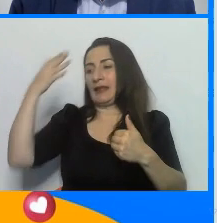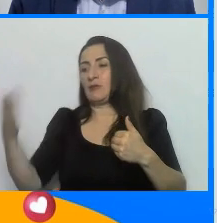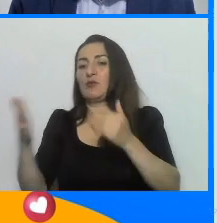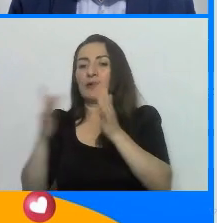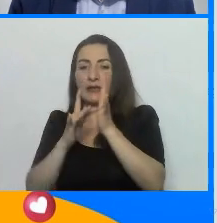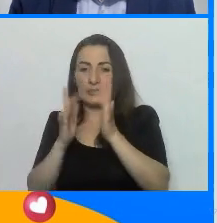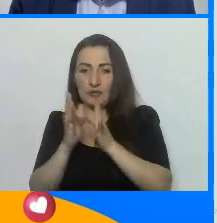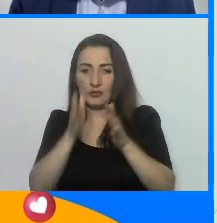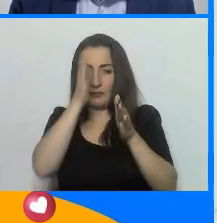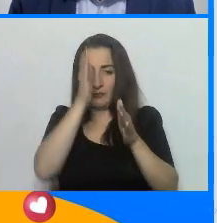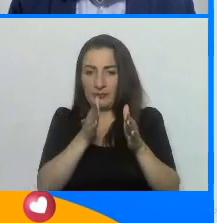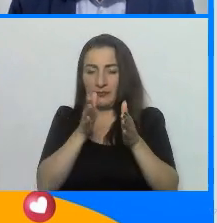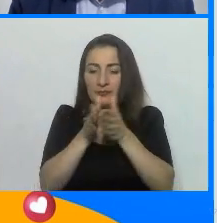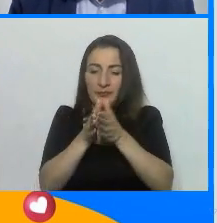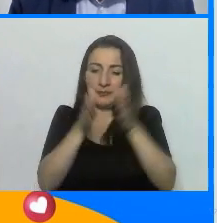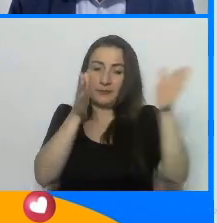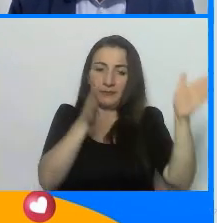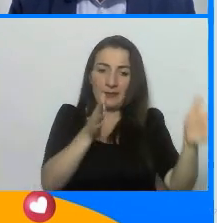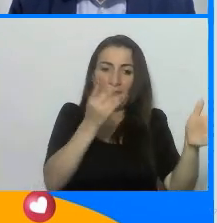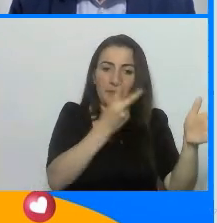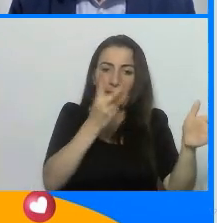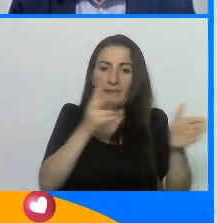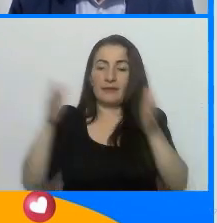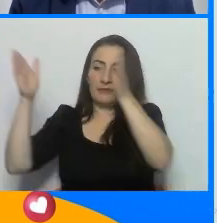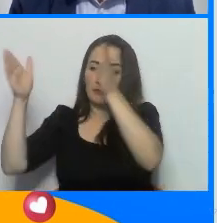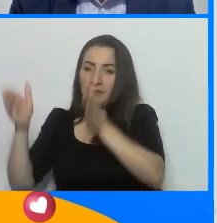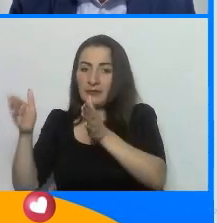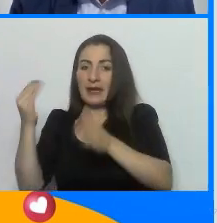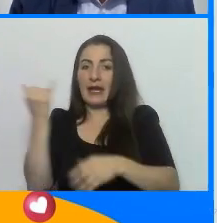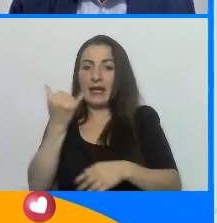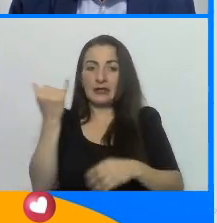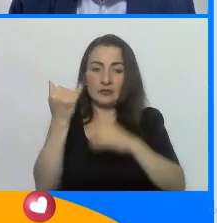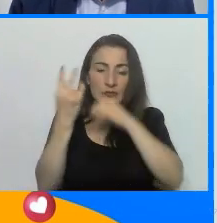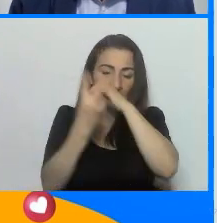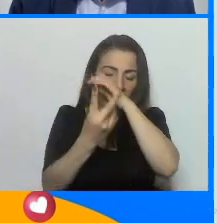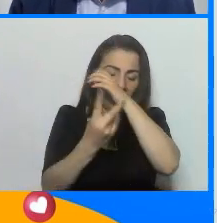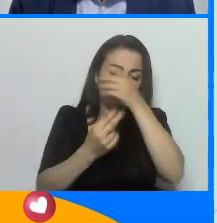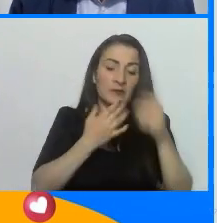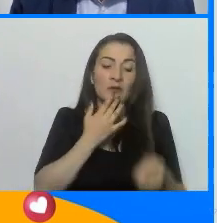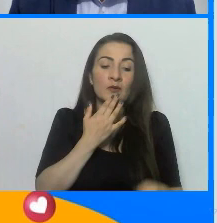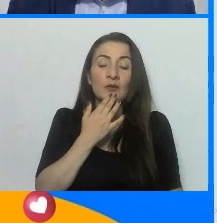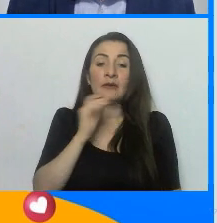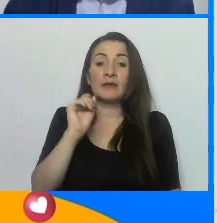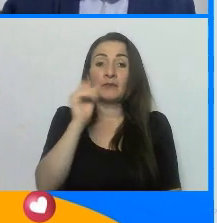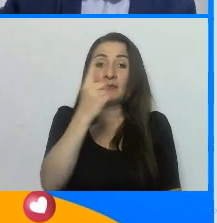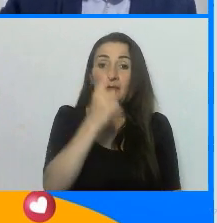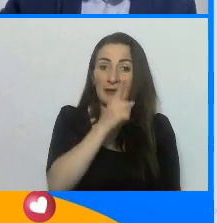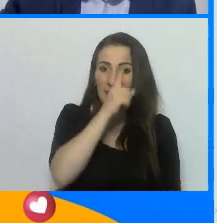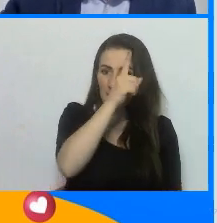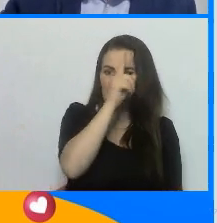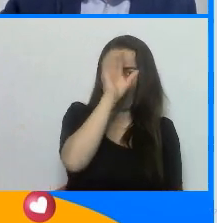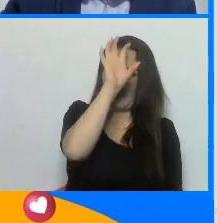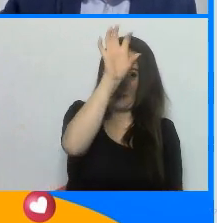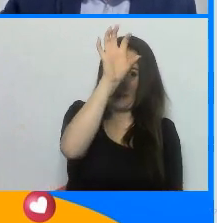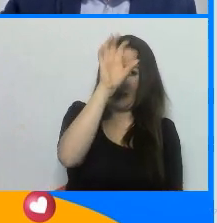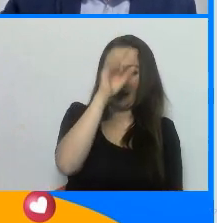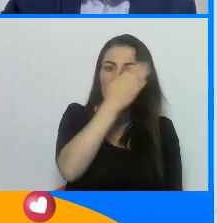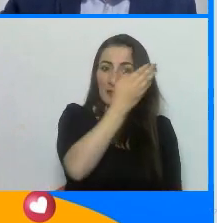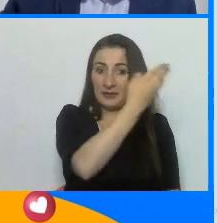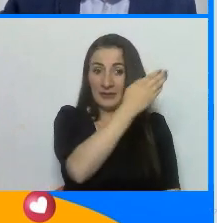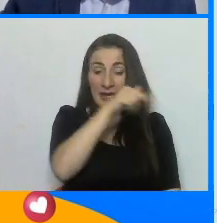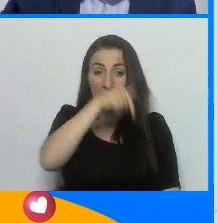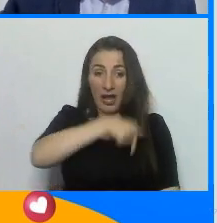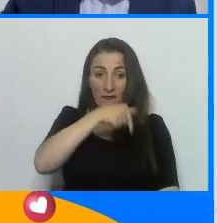eso quise diferenciarlo de 2 colores. Bueno, el primer personaje que ustedes ven en la parte